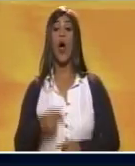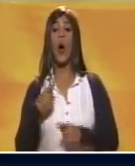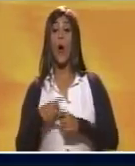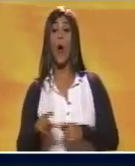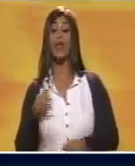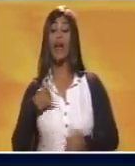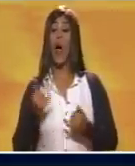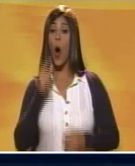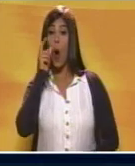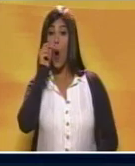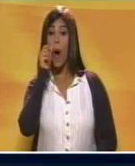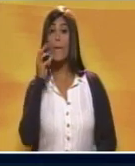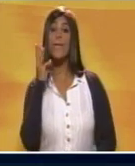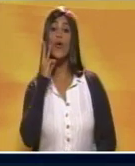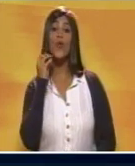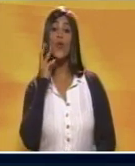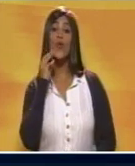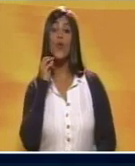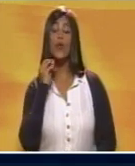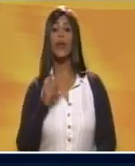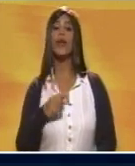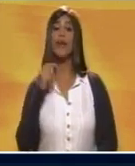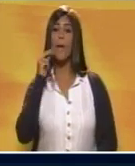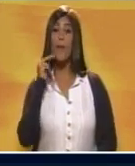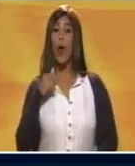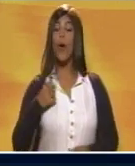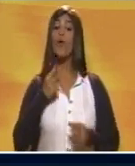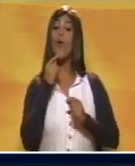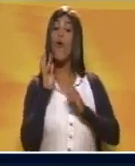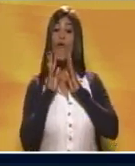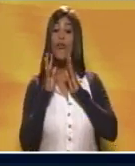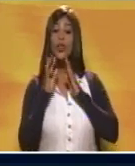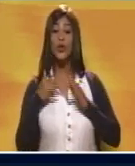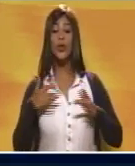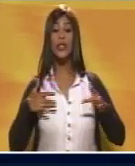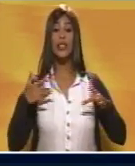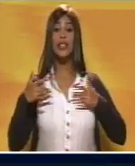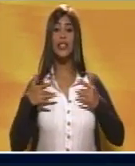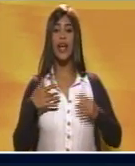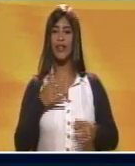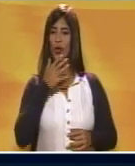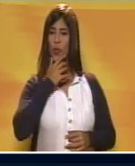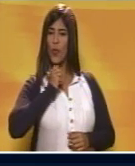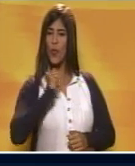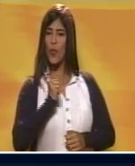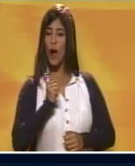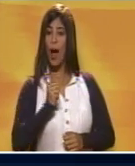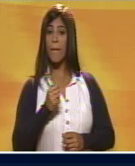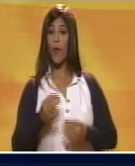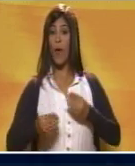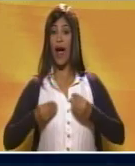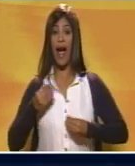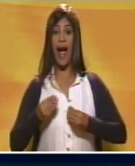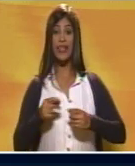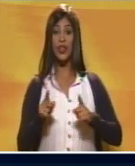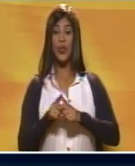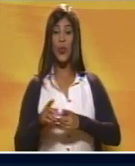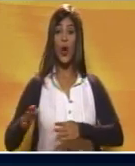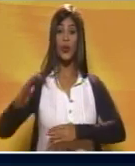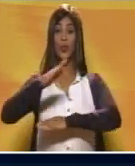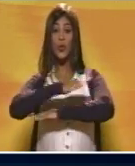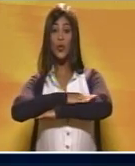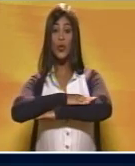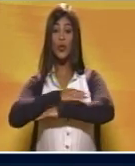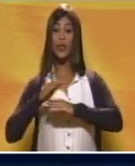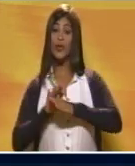Seguimos con el actor estadounidense Will Smith, quien confesó que se sintió sexy al interpretar al genio